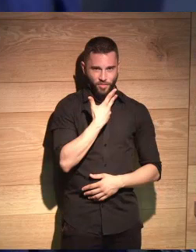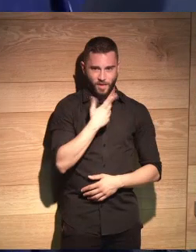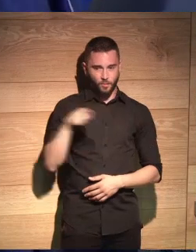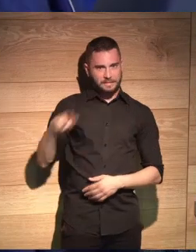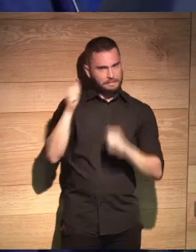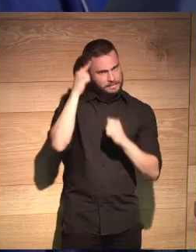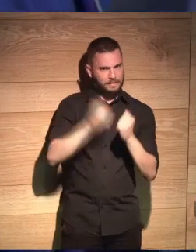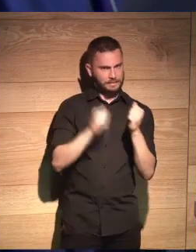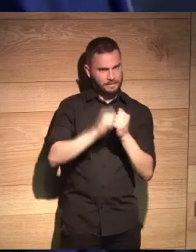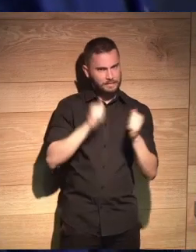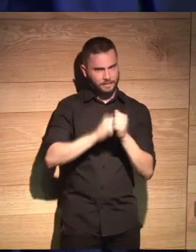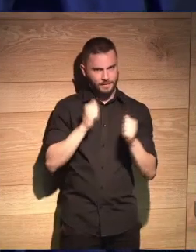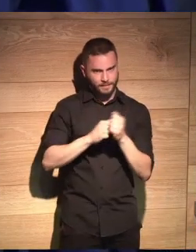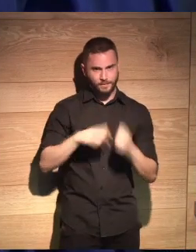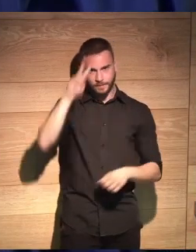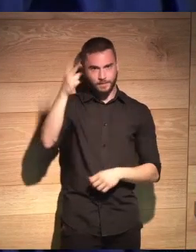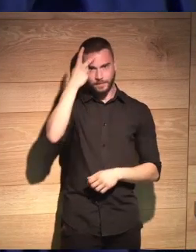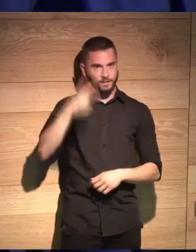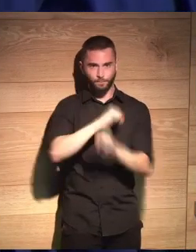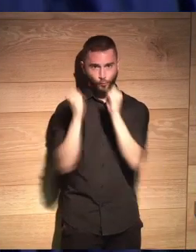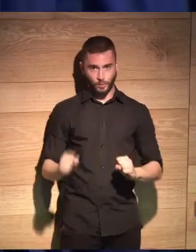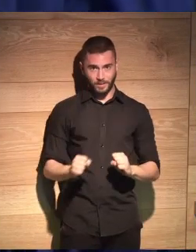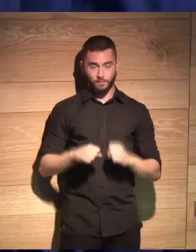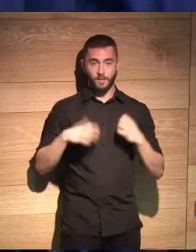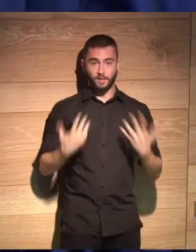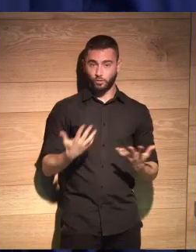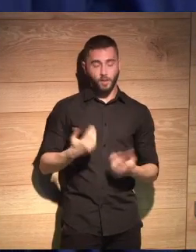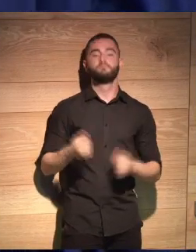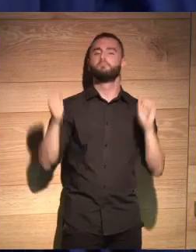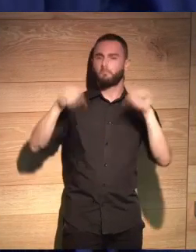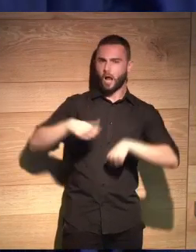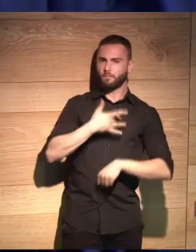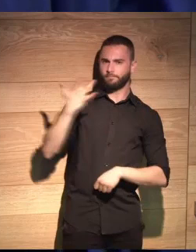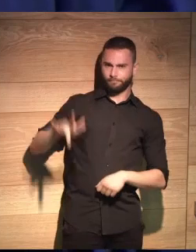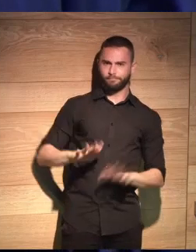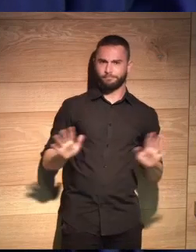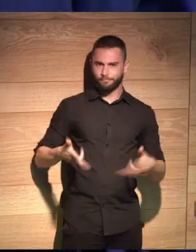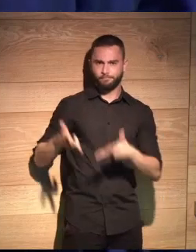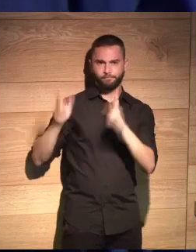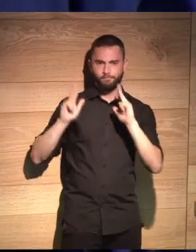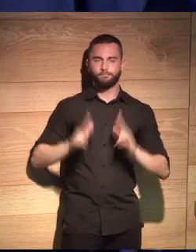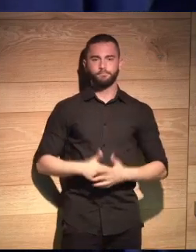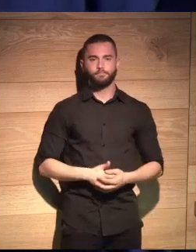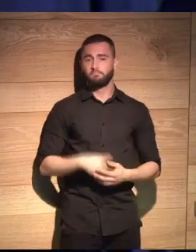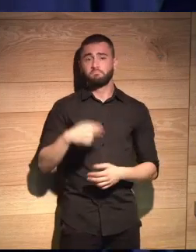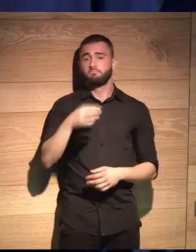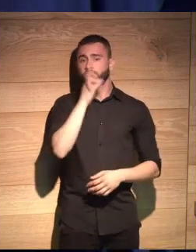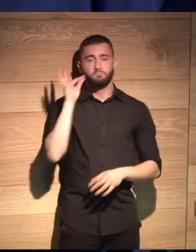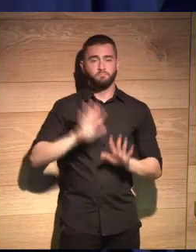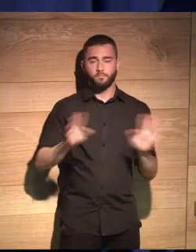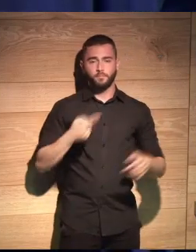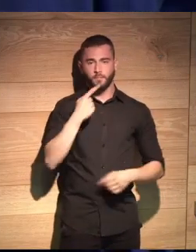toma una decisión, no hay manera de hacerle cambiar de idea, así que cedemos, respetamos su resolución y no decimos nada